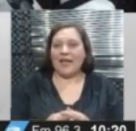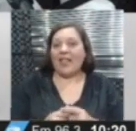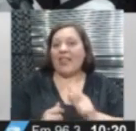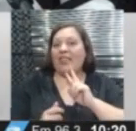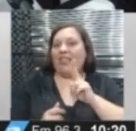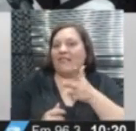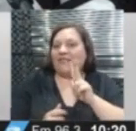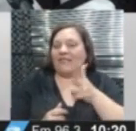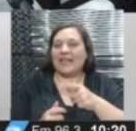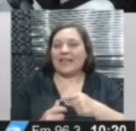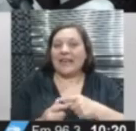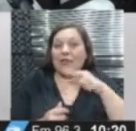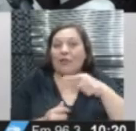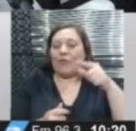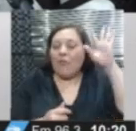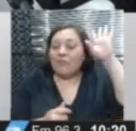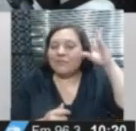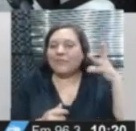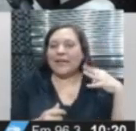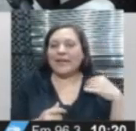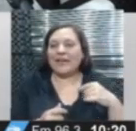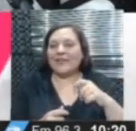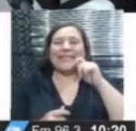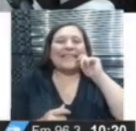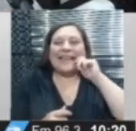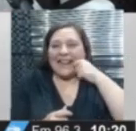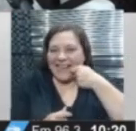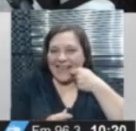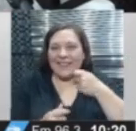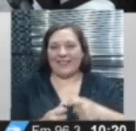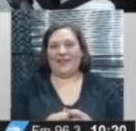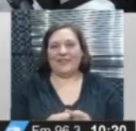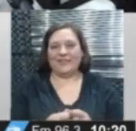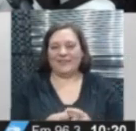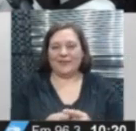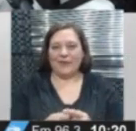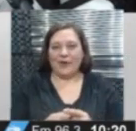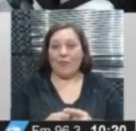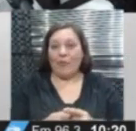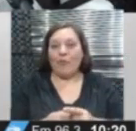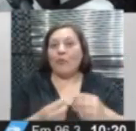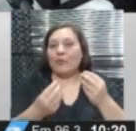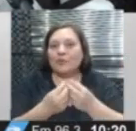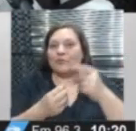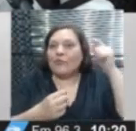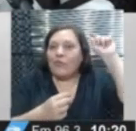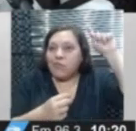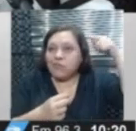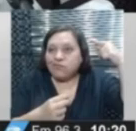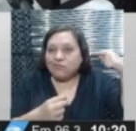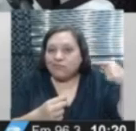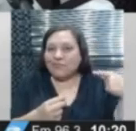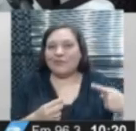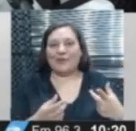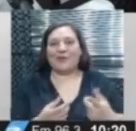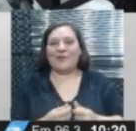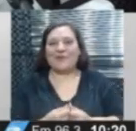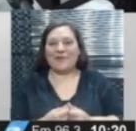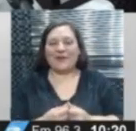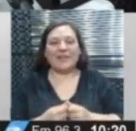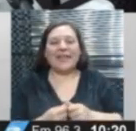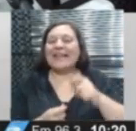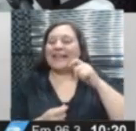vino y es fácil manejarlo Leti no no no es complicado es complicado pero bueno es lo que se